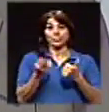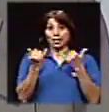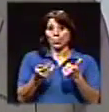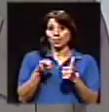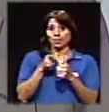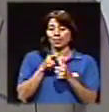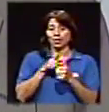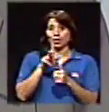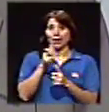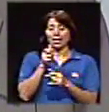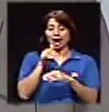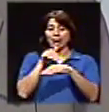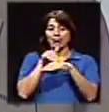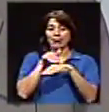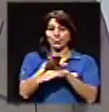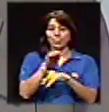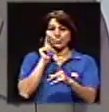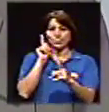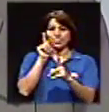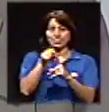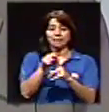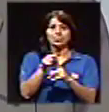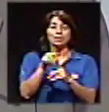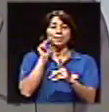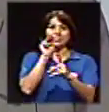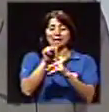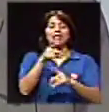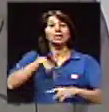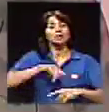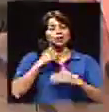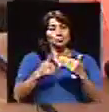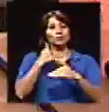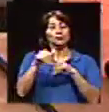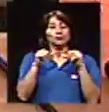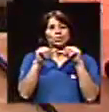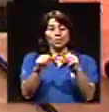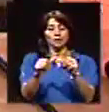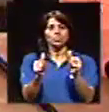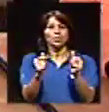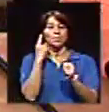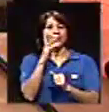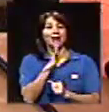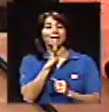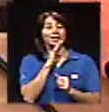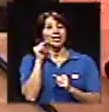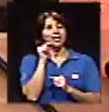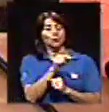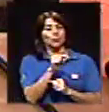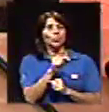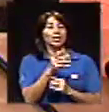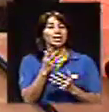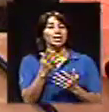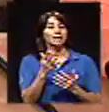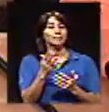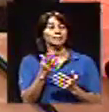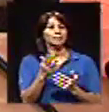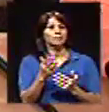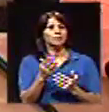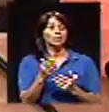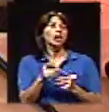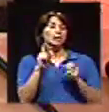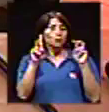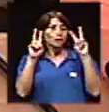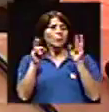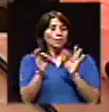nos permita regresar, estaremos conversando sobre un